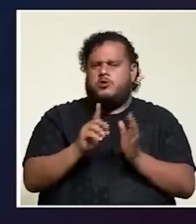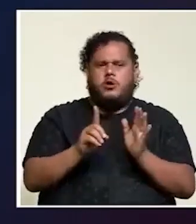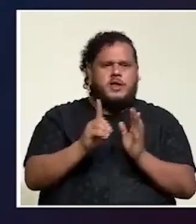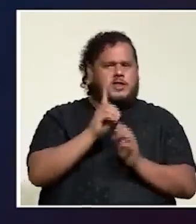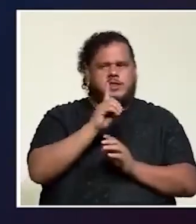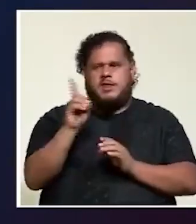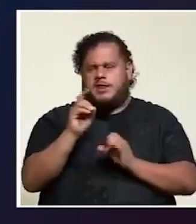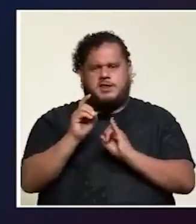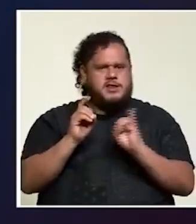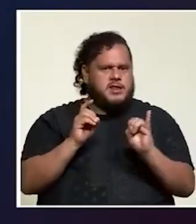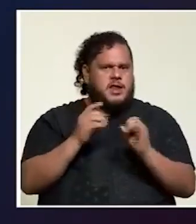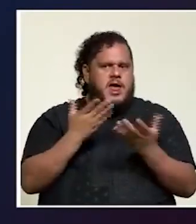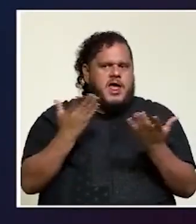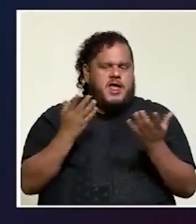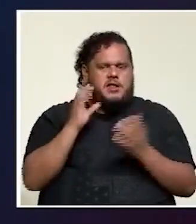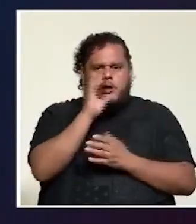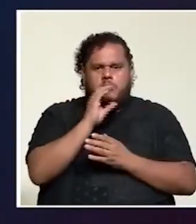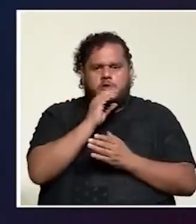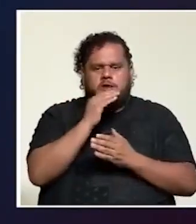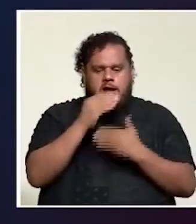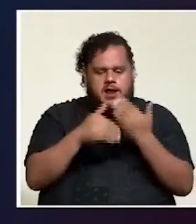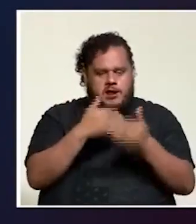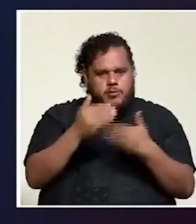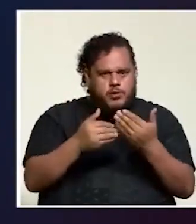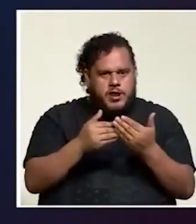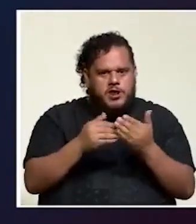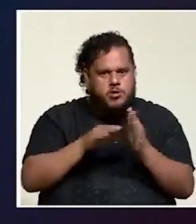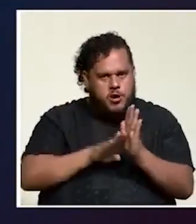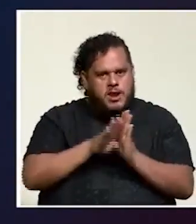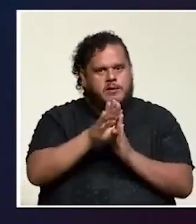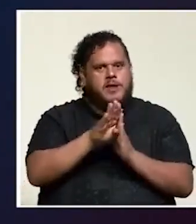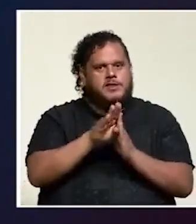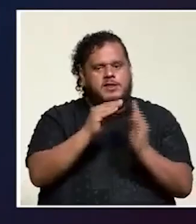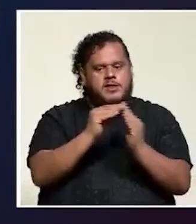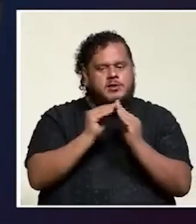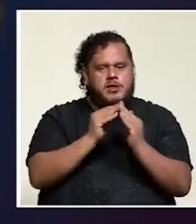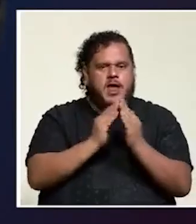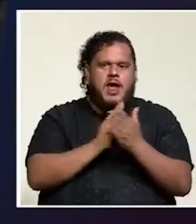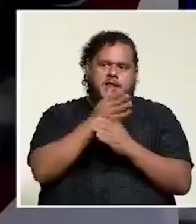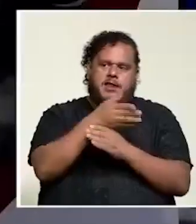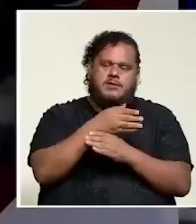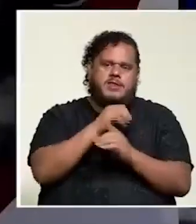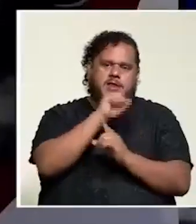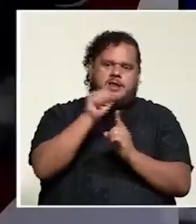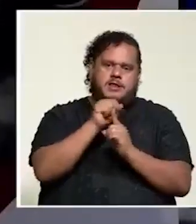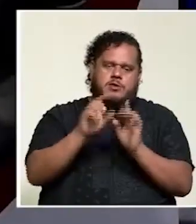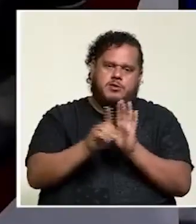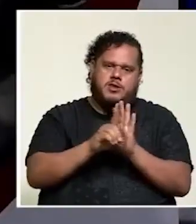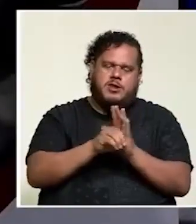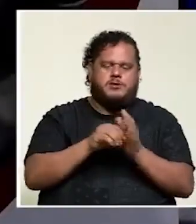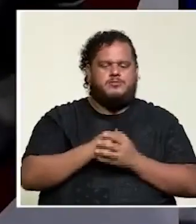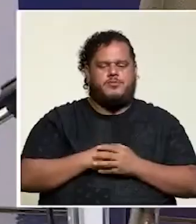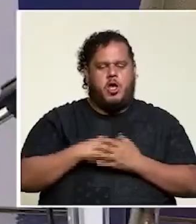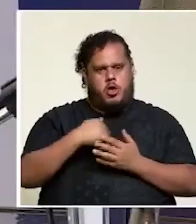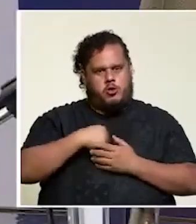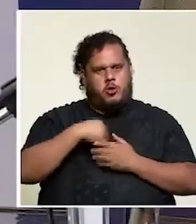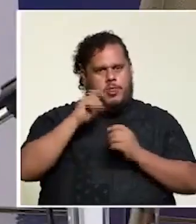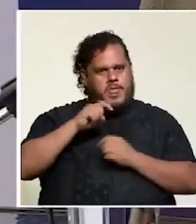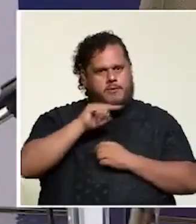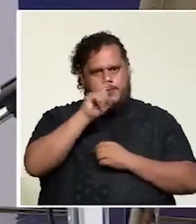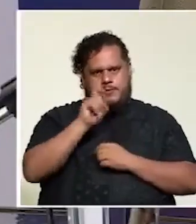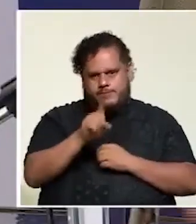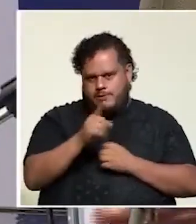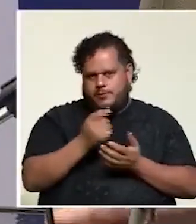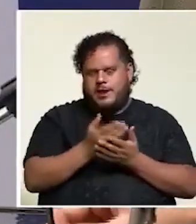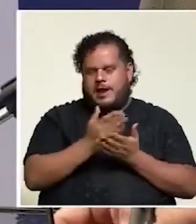ni de izquierda, es buscar el progreso de la ciudadanía por medio del respeto al Estado de Derecho. No puedo continuar si no le hago una pregunta muy